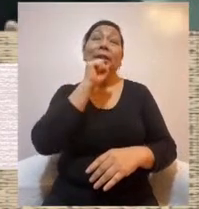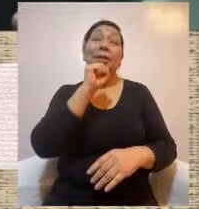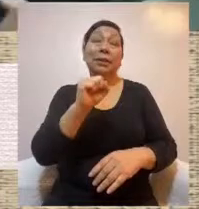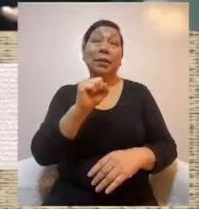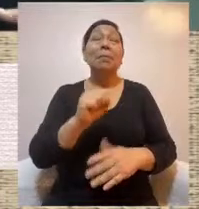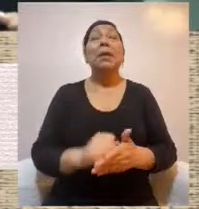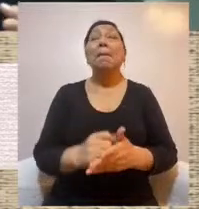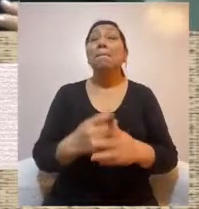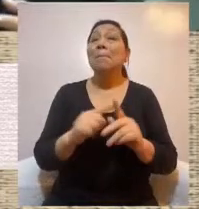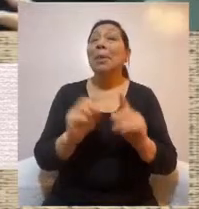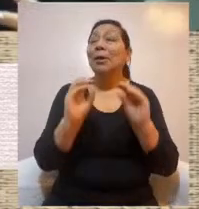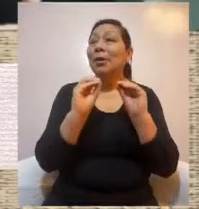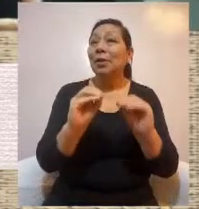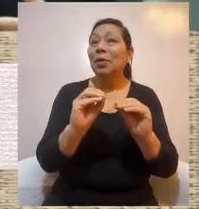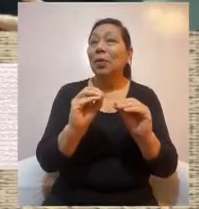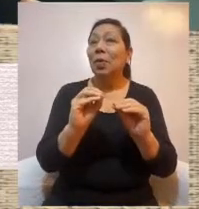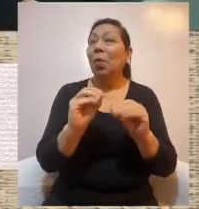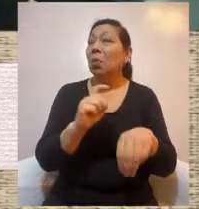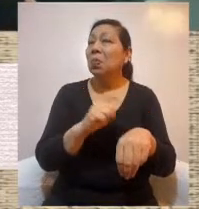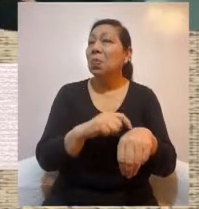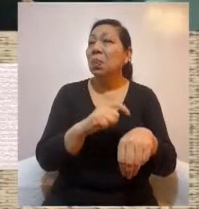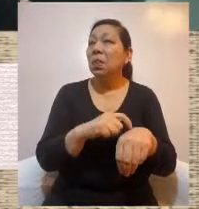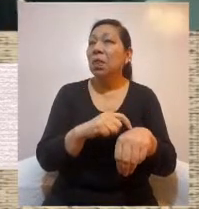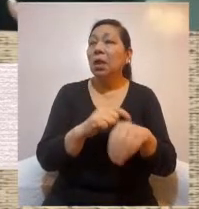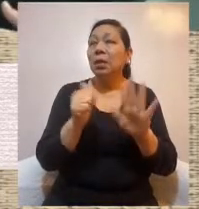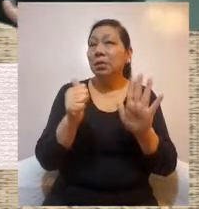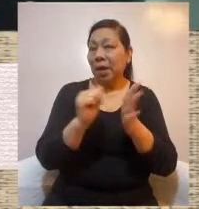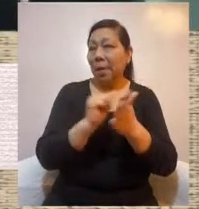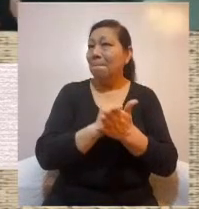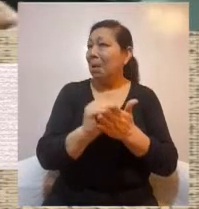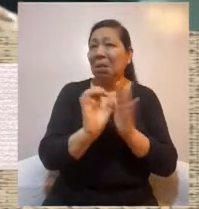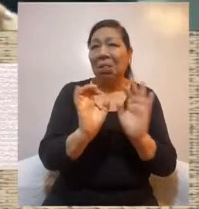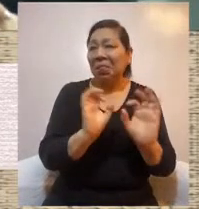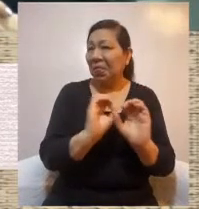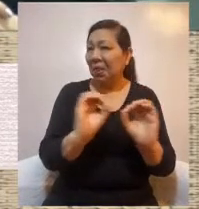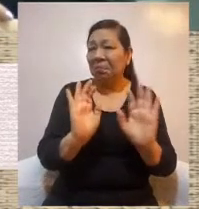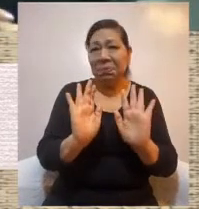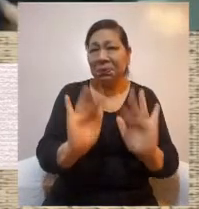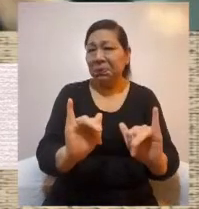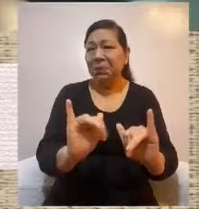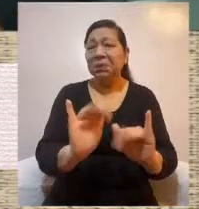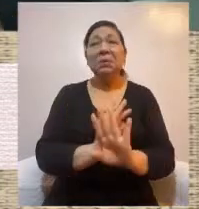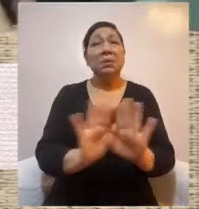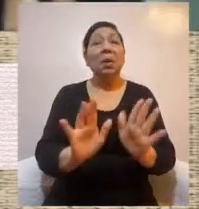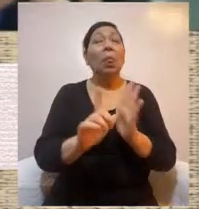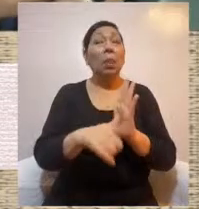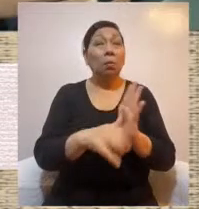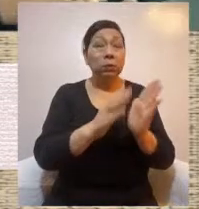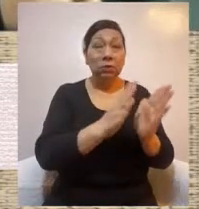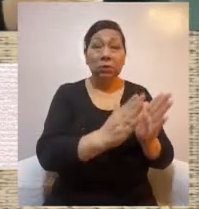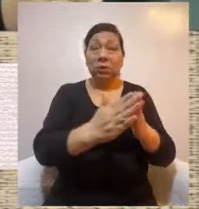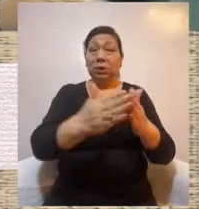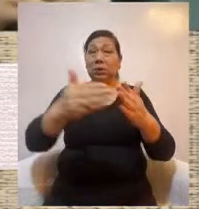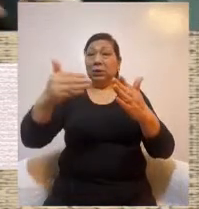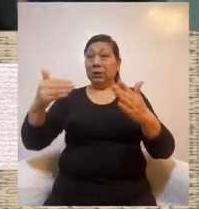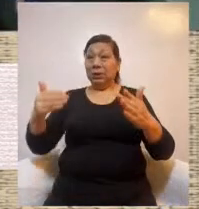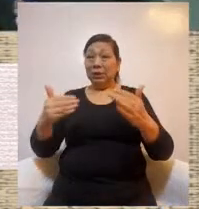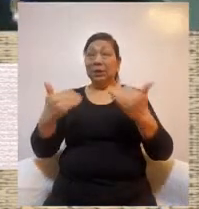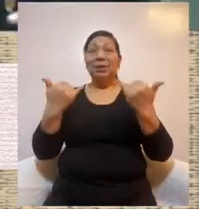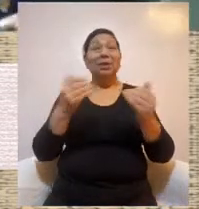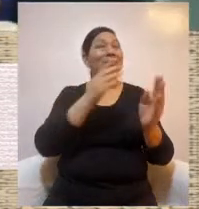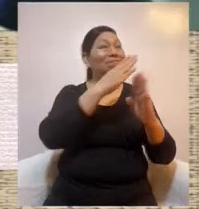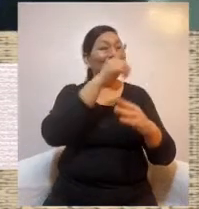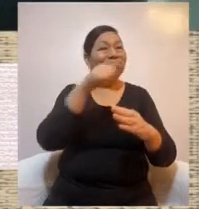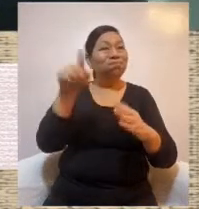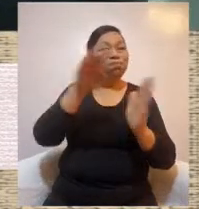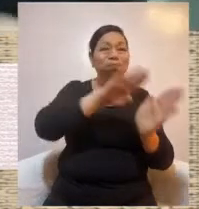diciembre, pero se instauró por un periodo de 6 meses nada más. Posteriormente se da un paso atrás y se